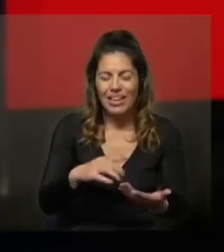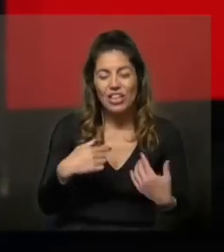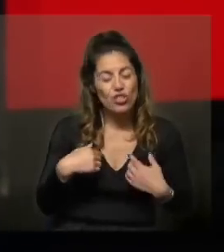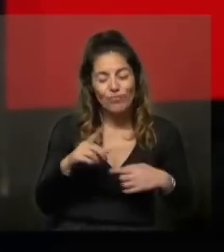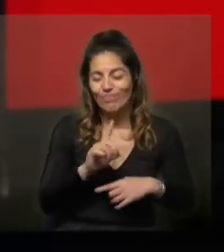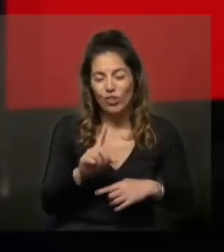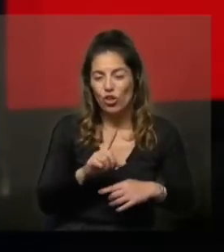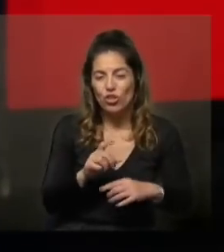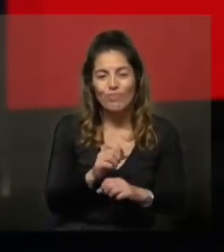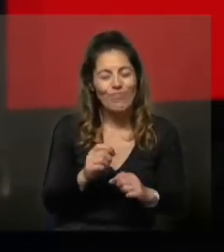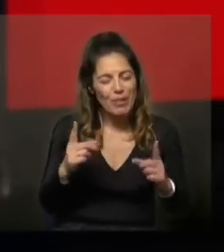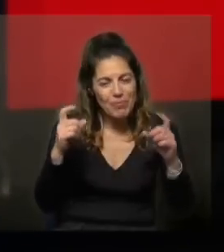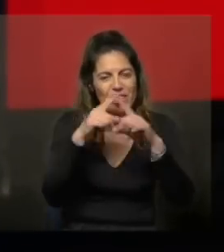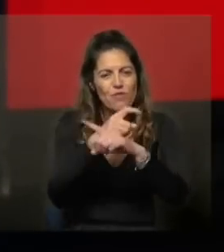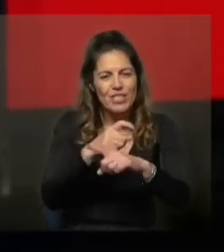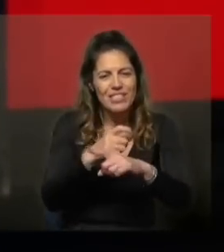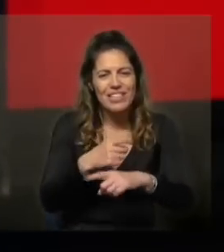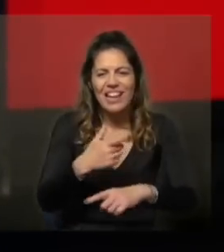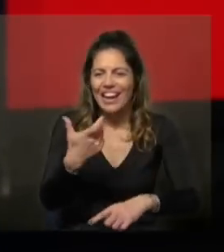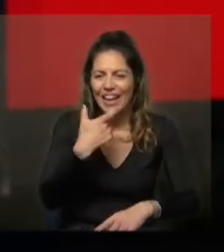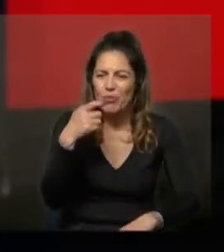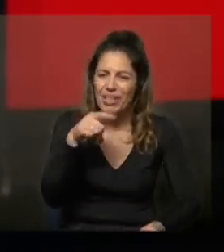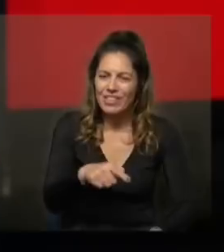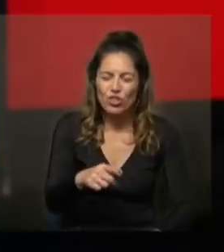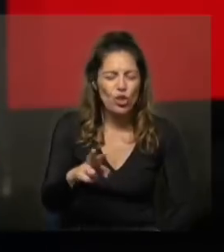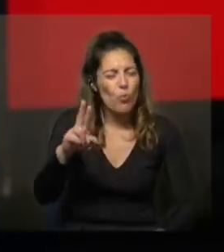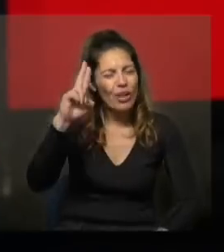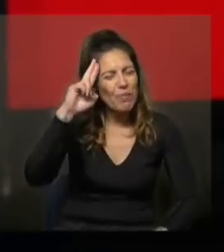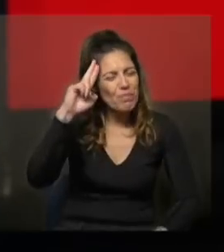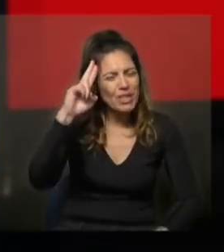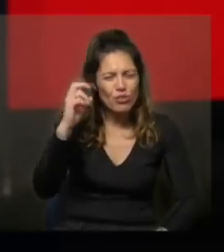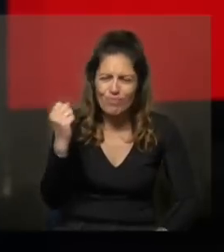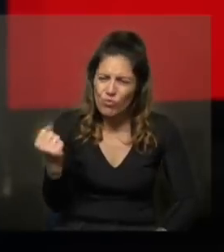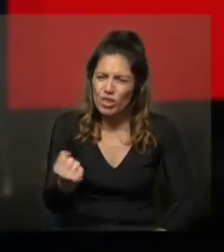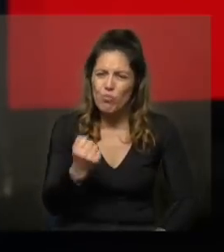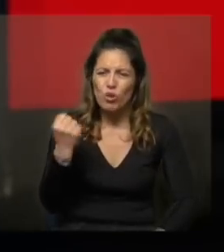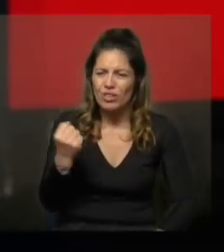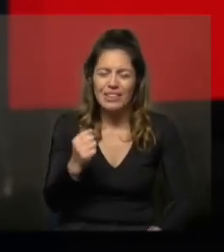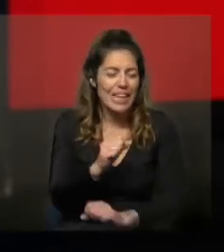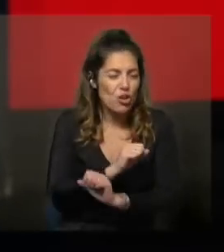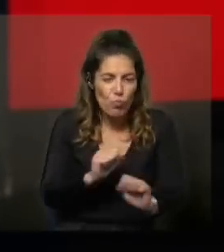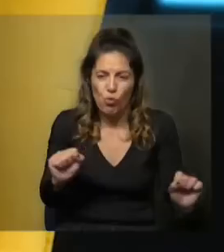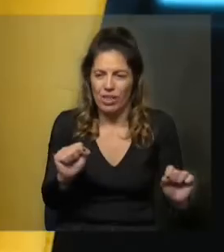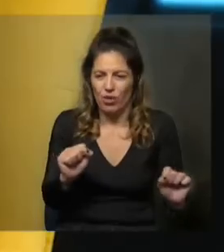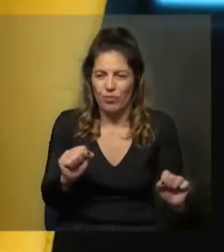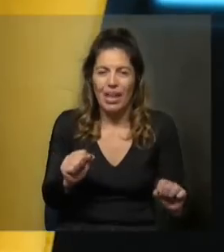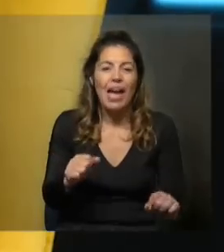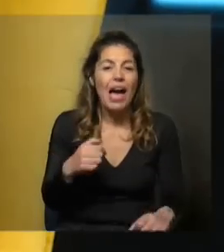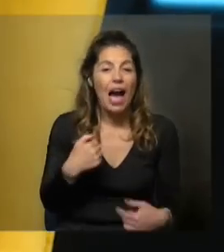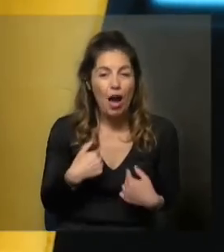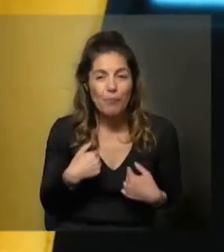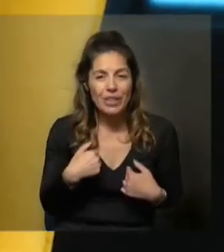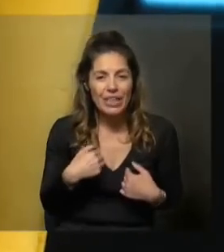a veces no llego tengo un respeto una cosa tan grande que no no puedo a mí me pasaba